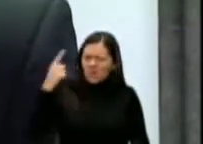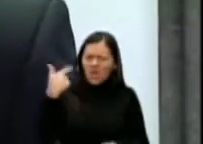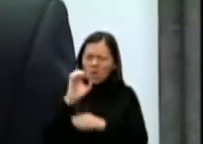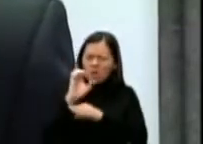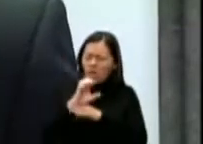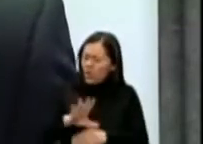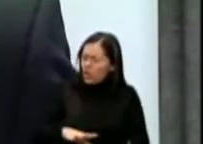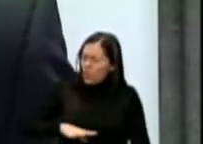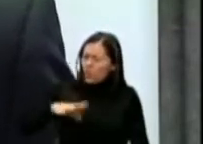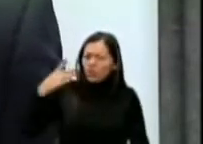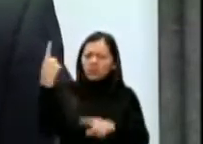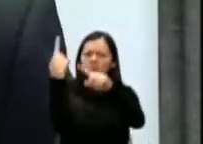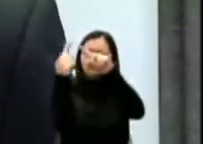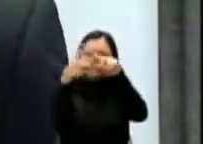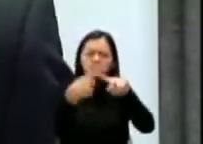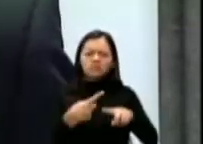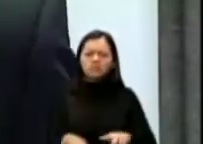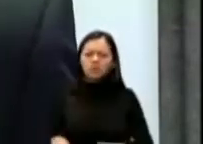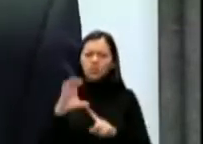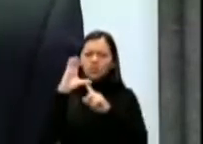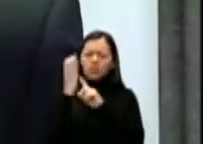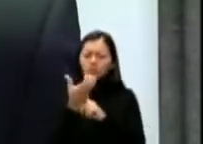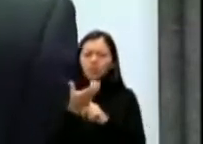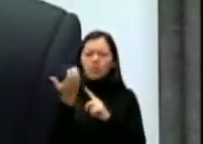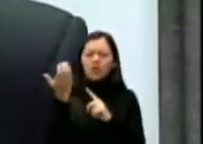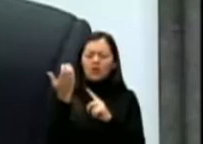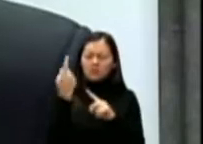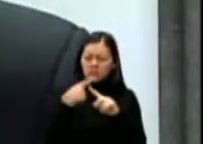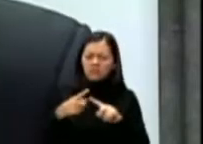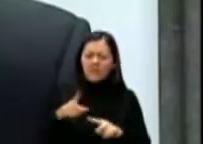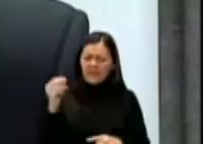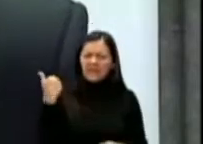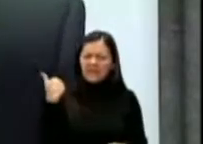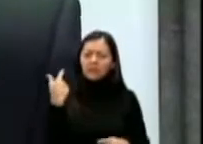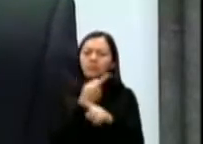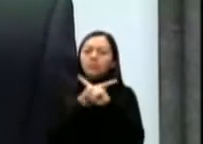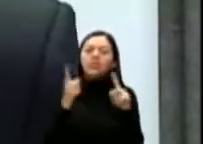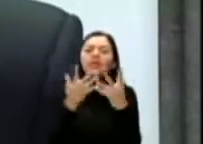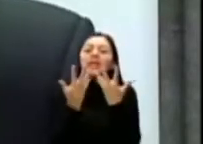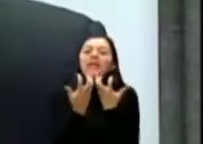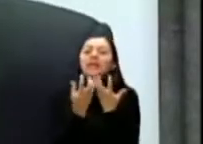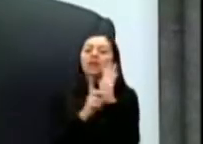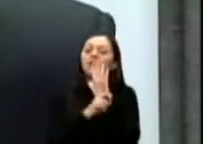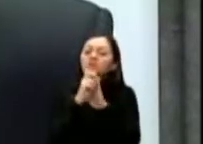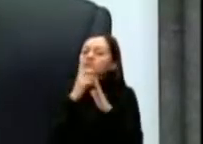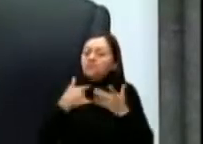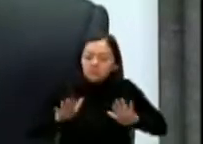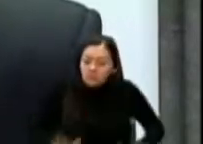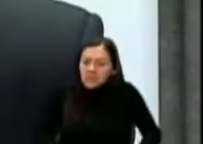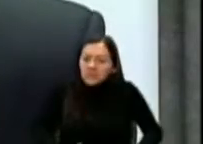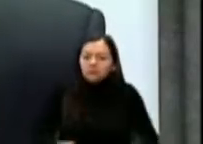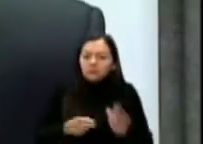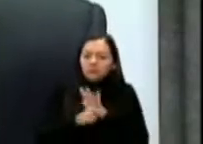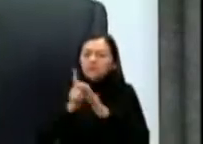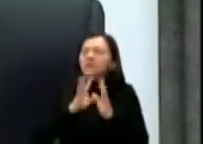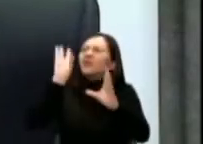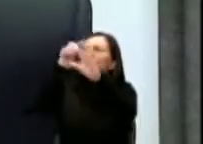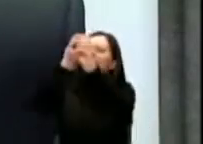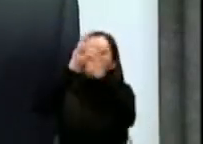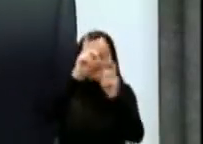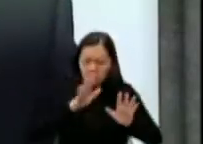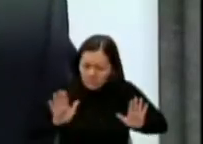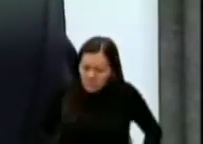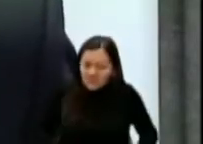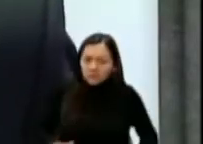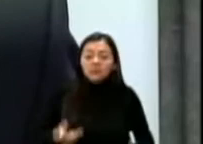plurinacional y multiétnico intercultural pero quieren desarrollo tiene educación para su si no quieren salud vea lo que hemos hecho salud también